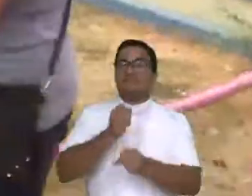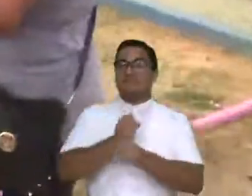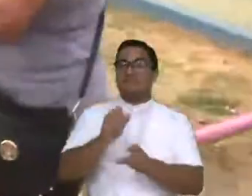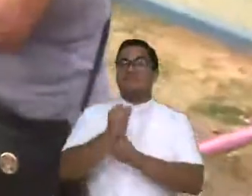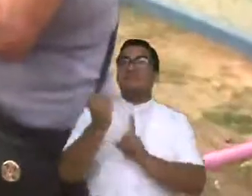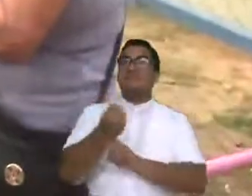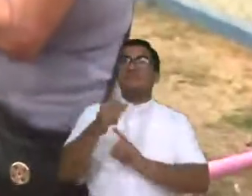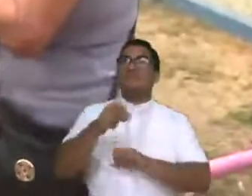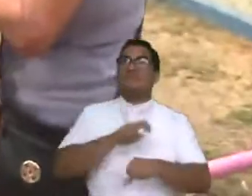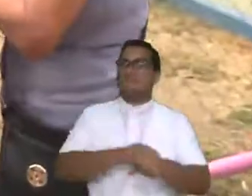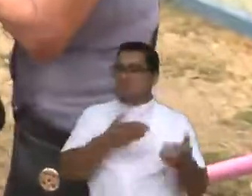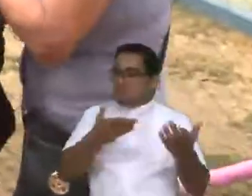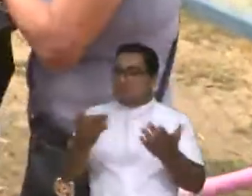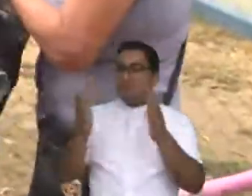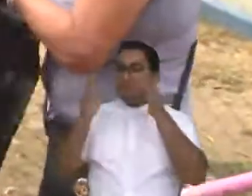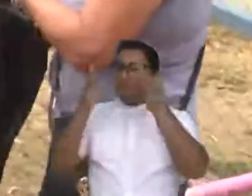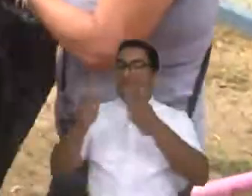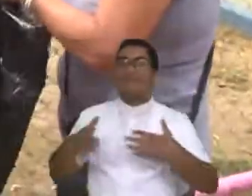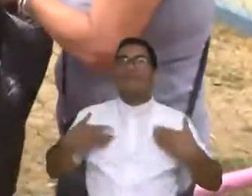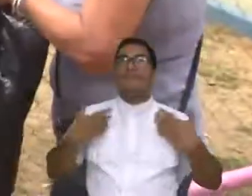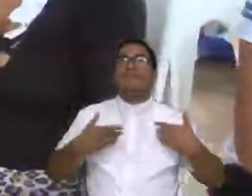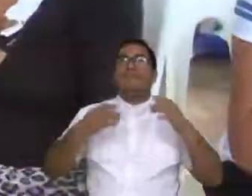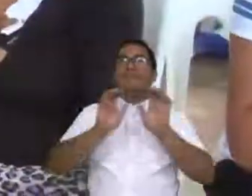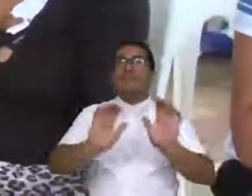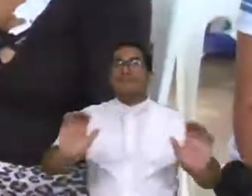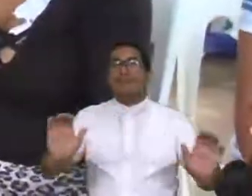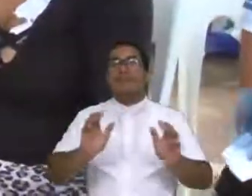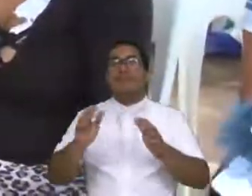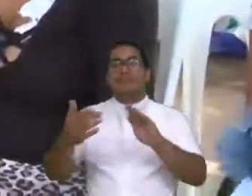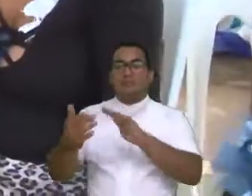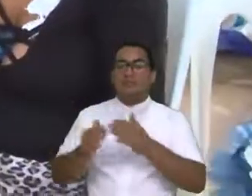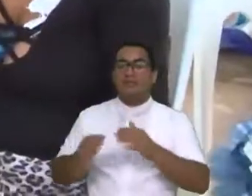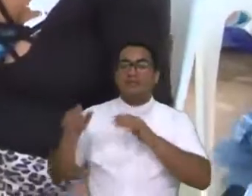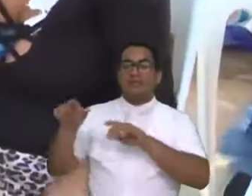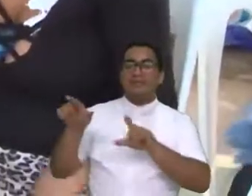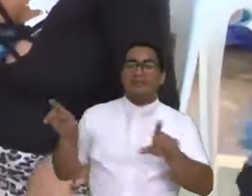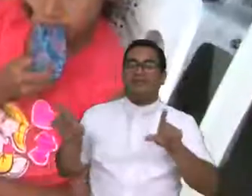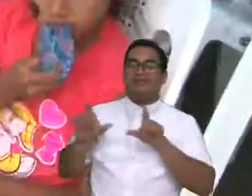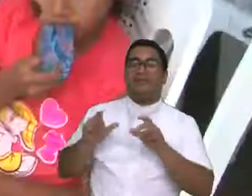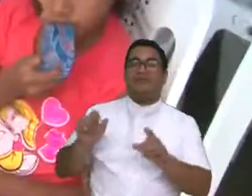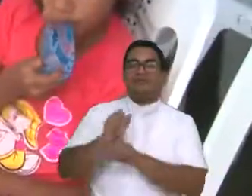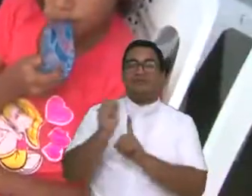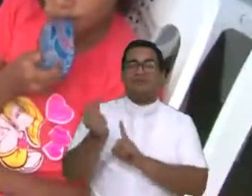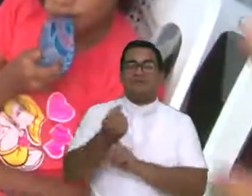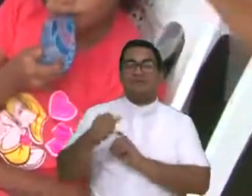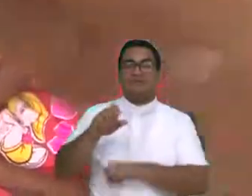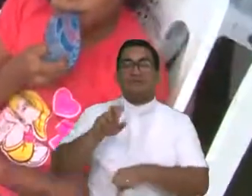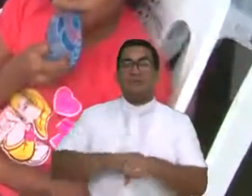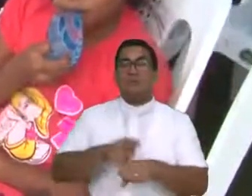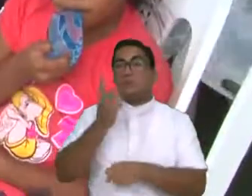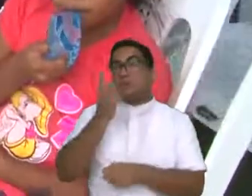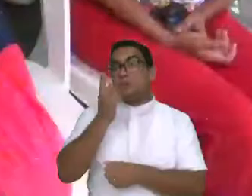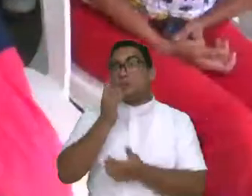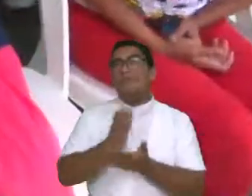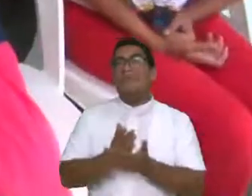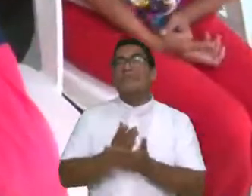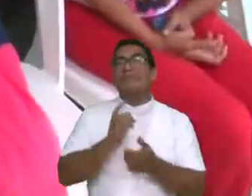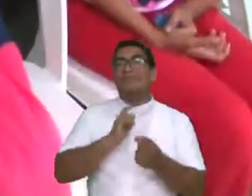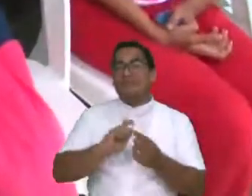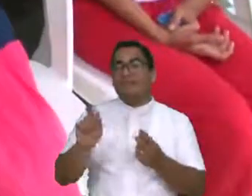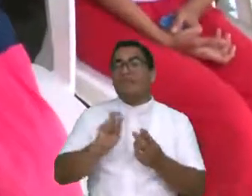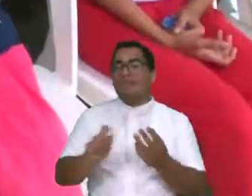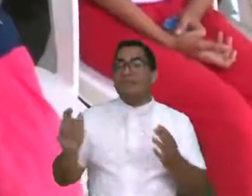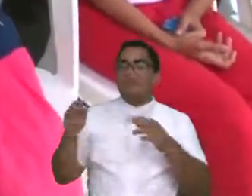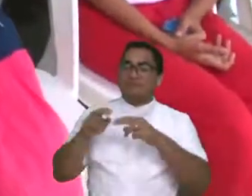esta alegría a los niños y niñas de ese sector. Y la Asamblea Nacional, una vez al mes venimos al parque a